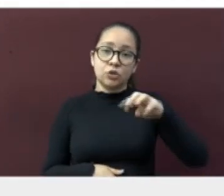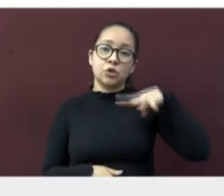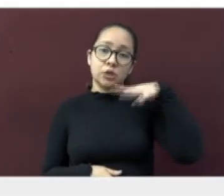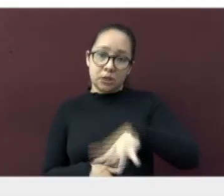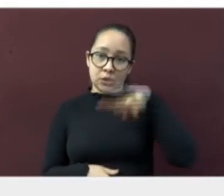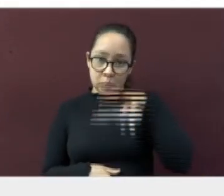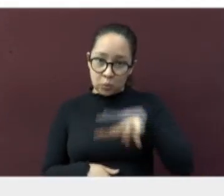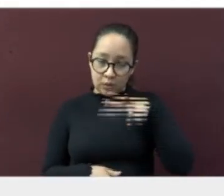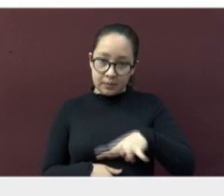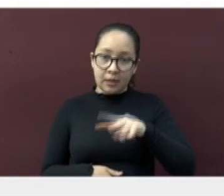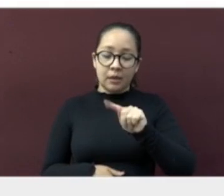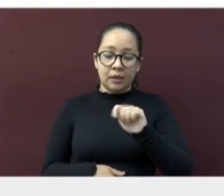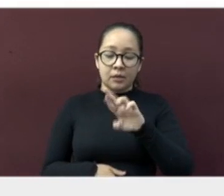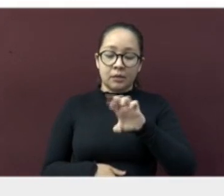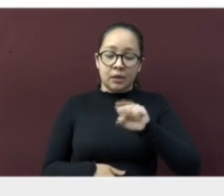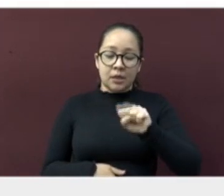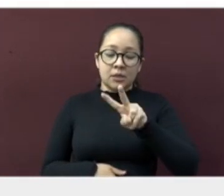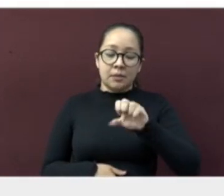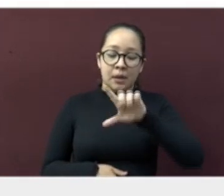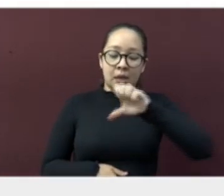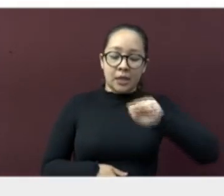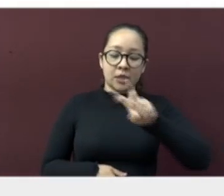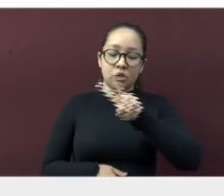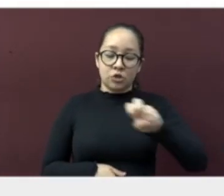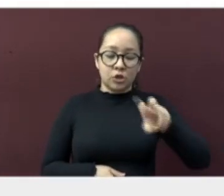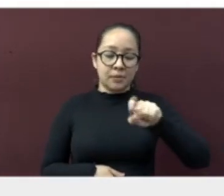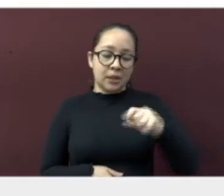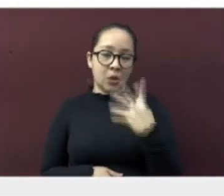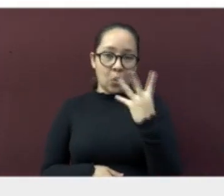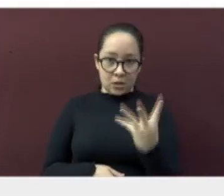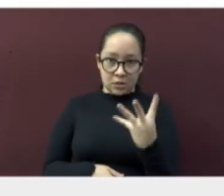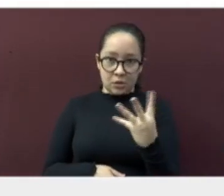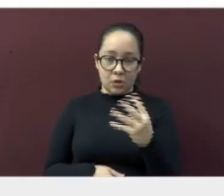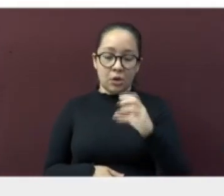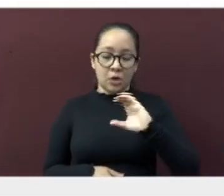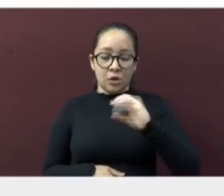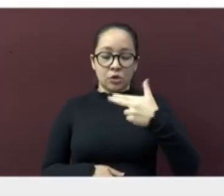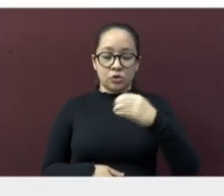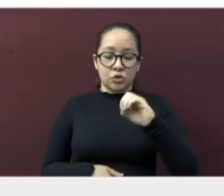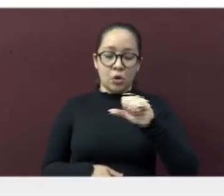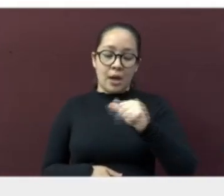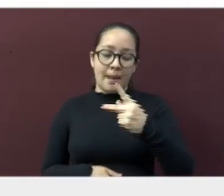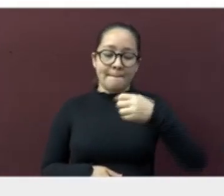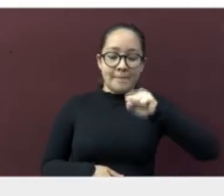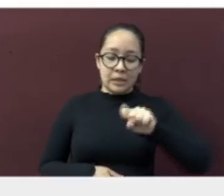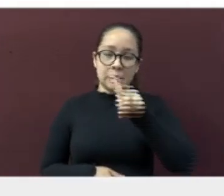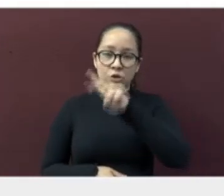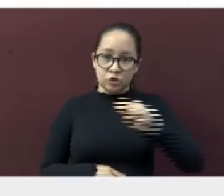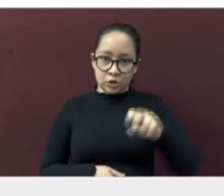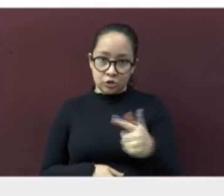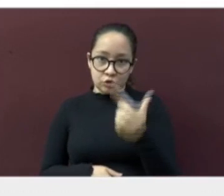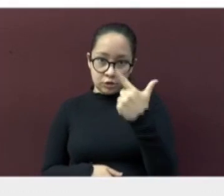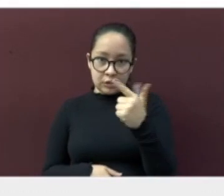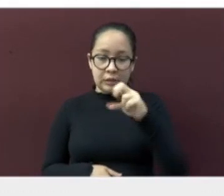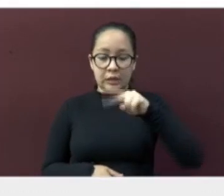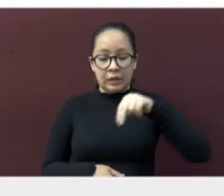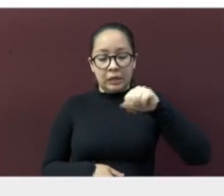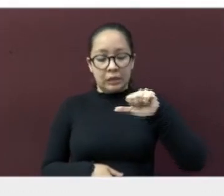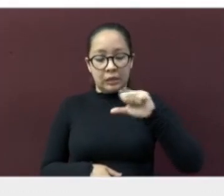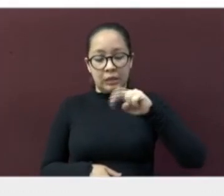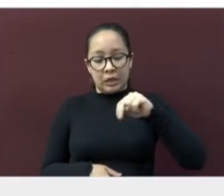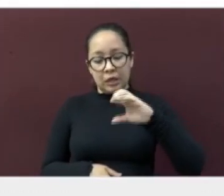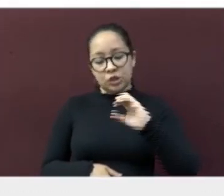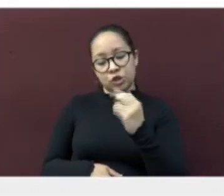tres valles 224 las choapas 207 y nanchital